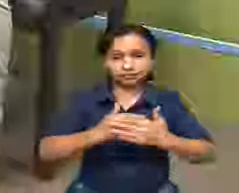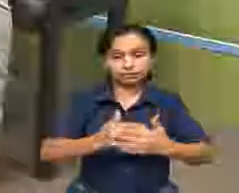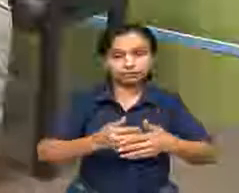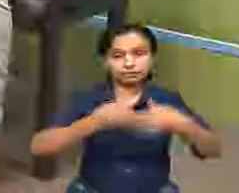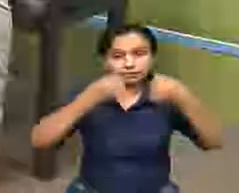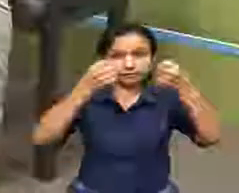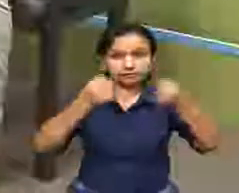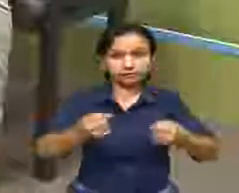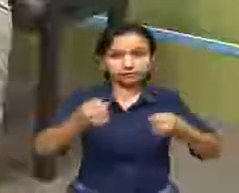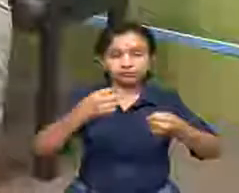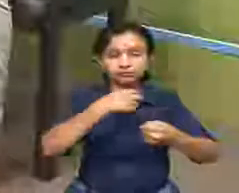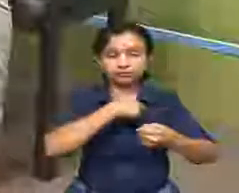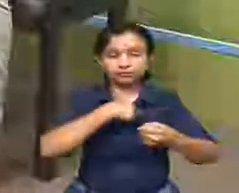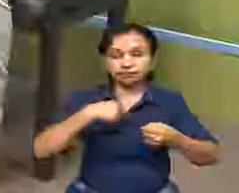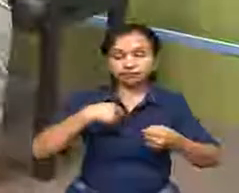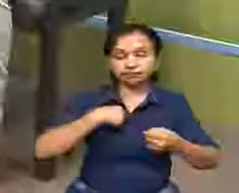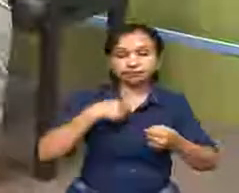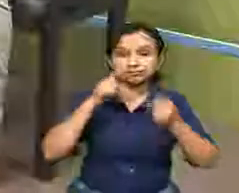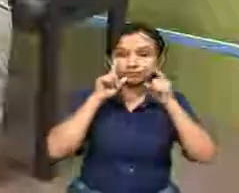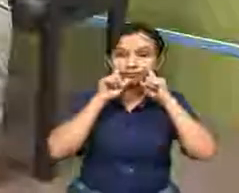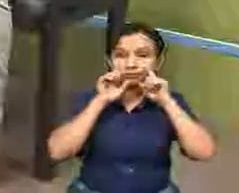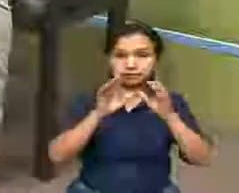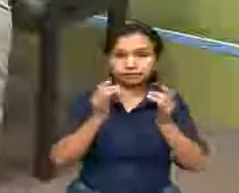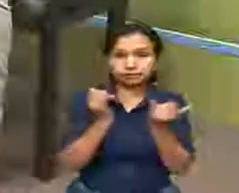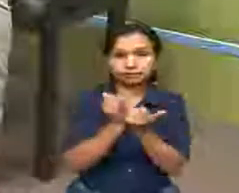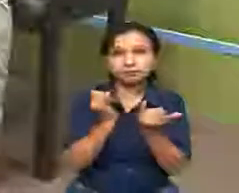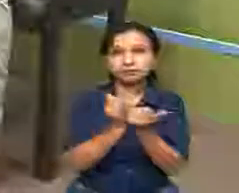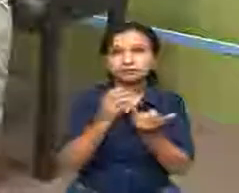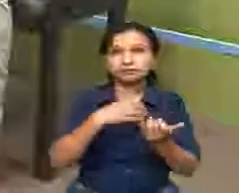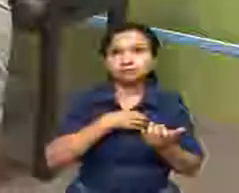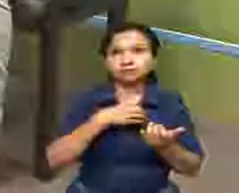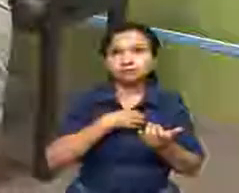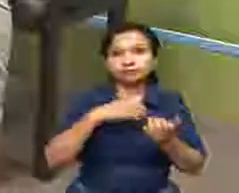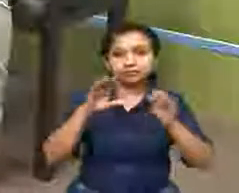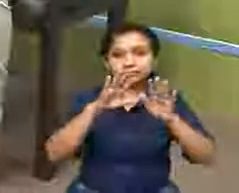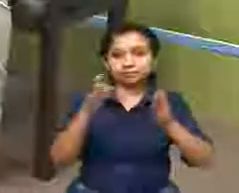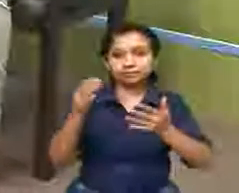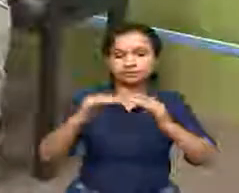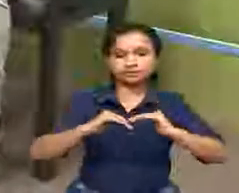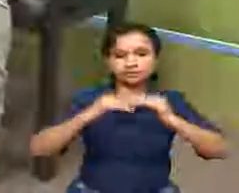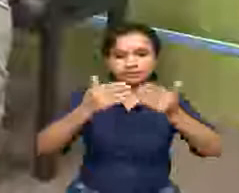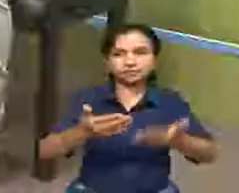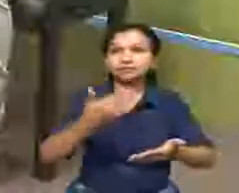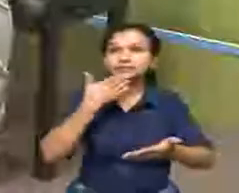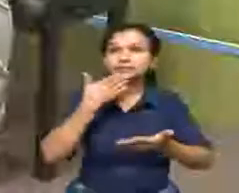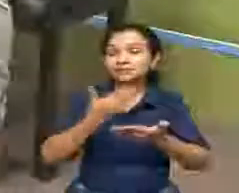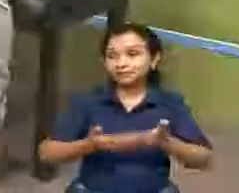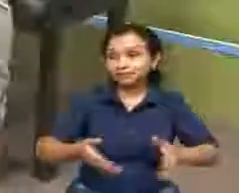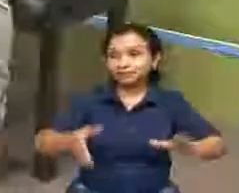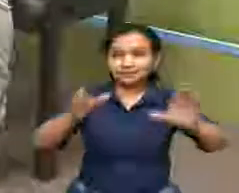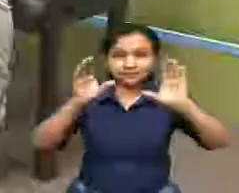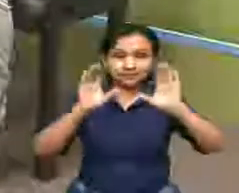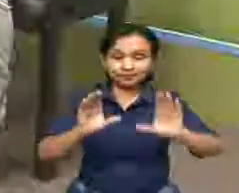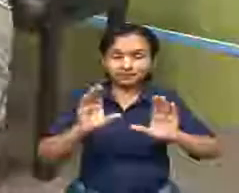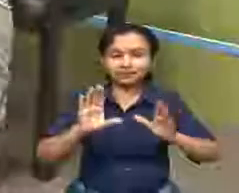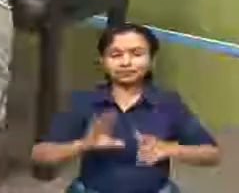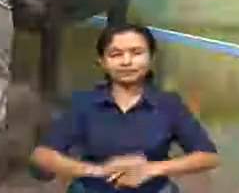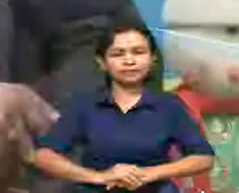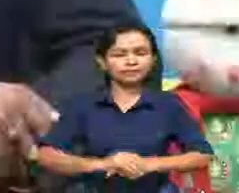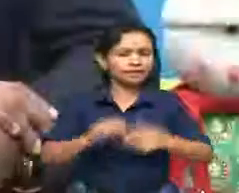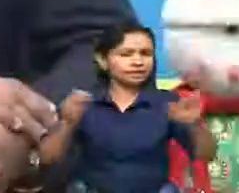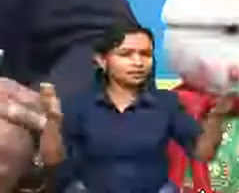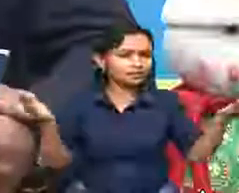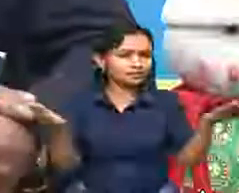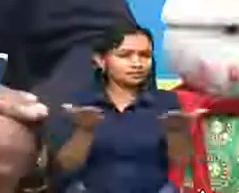que tenemos a Nuestra Señora o tienen a Nuestra Señora embarazada. Buenas tardes. Licenciada, ¿cómo tiene que